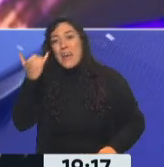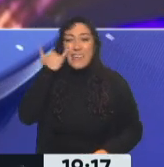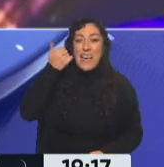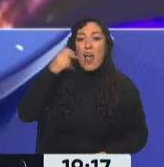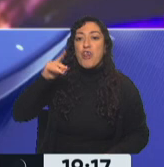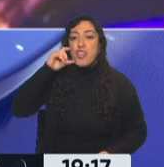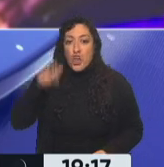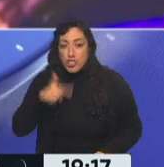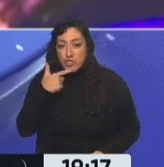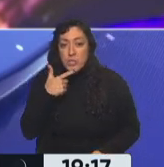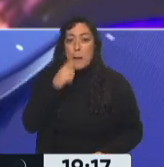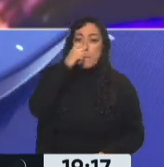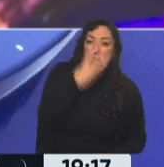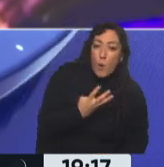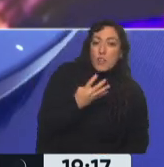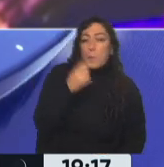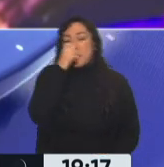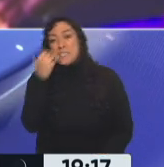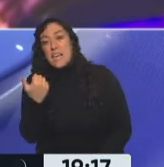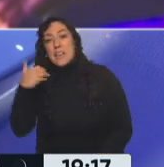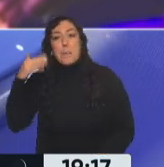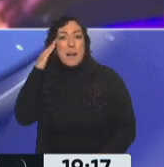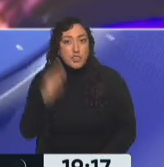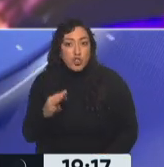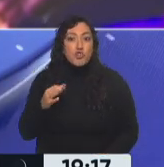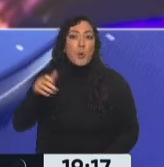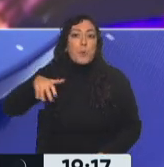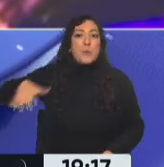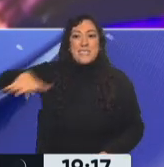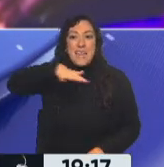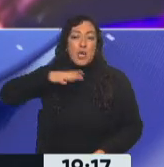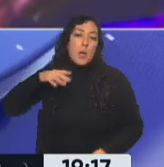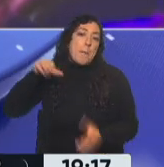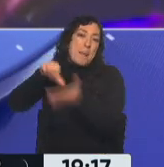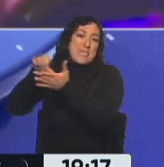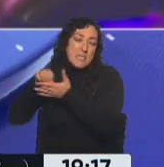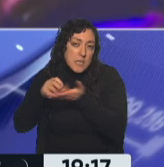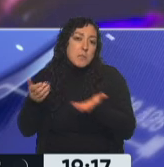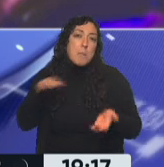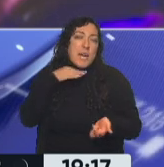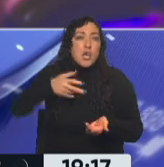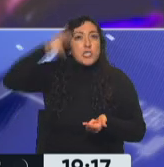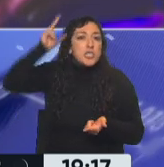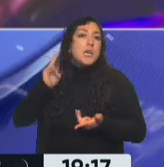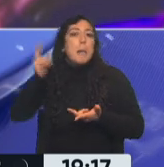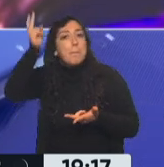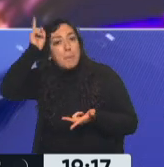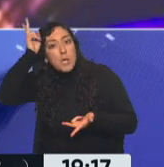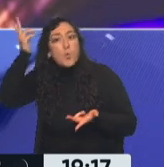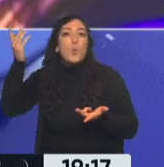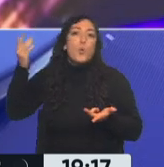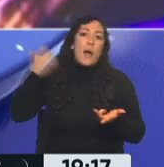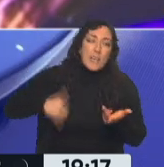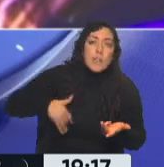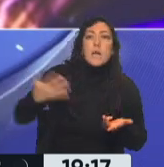marzo. Va a estar el año que viene en el Movistar Arena. Va a pasar por otros países como México, Chile, Perú. Obviamente va a estar